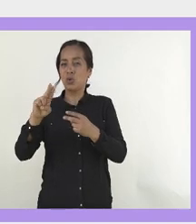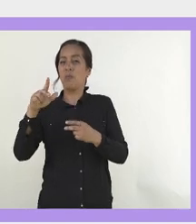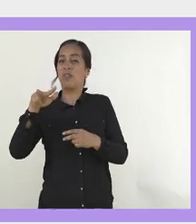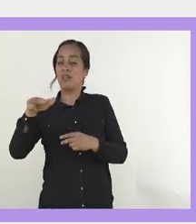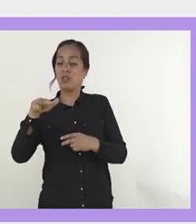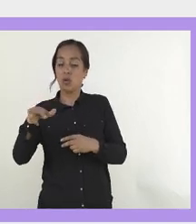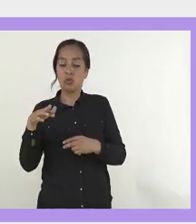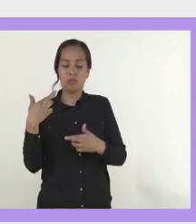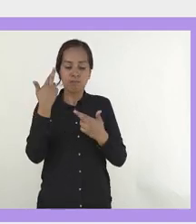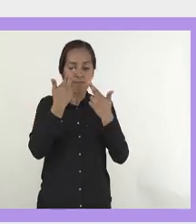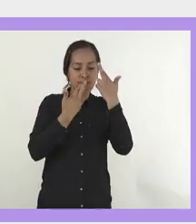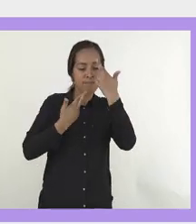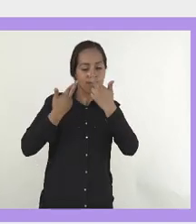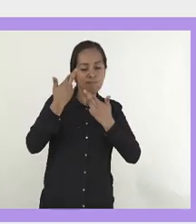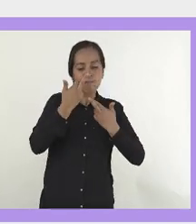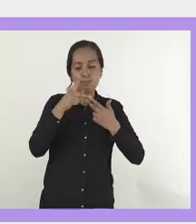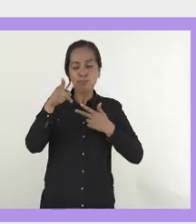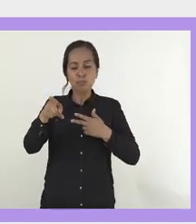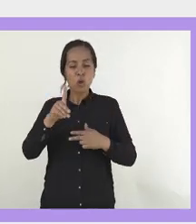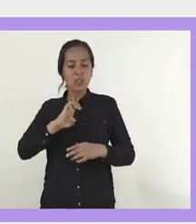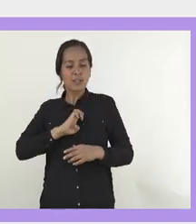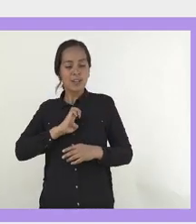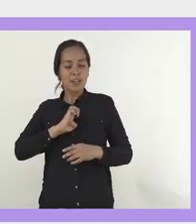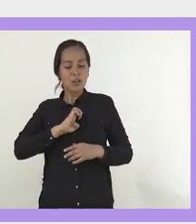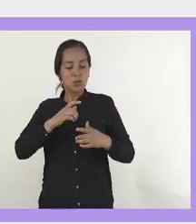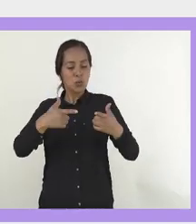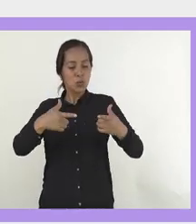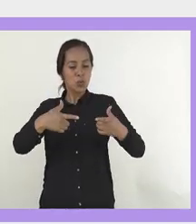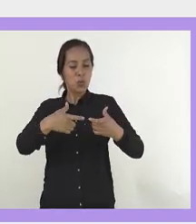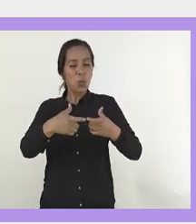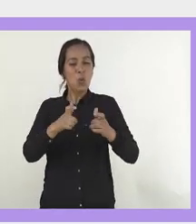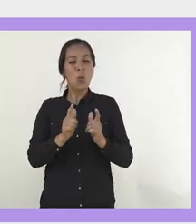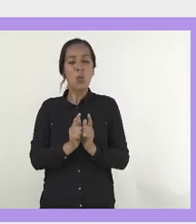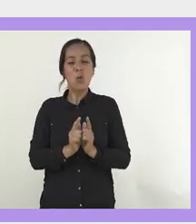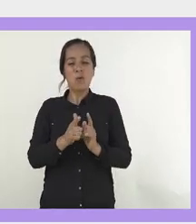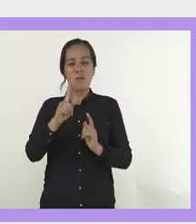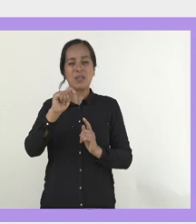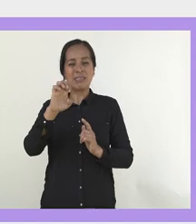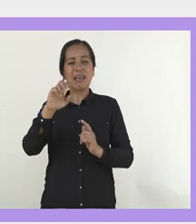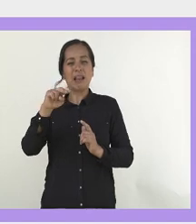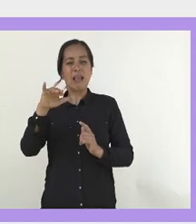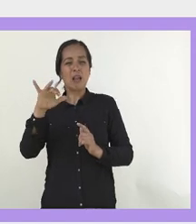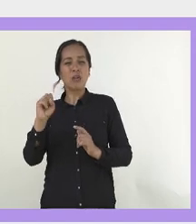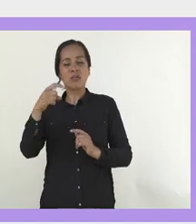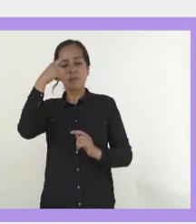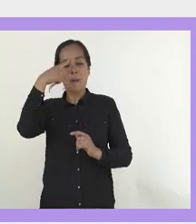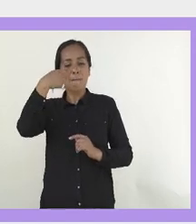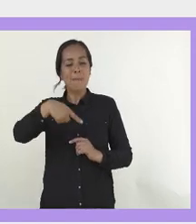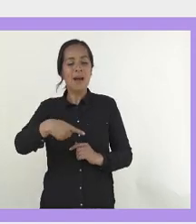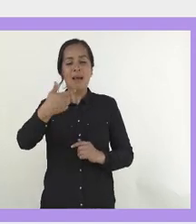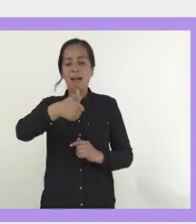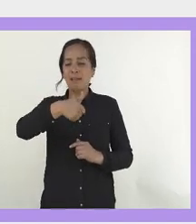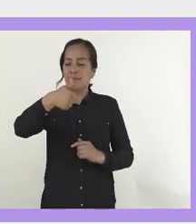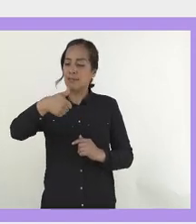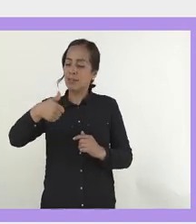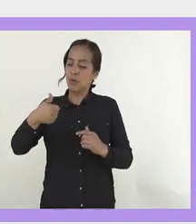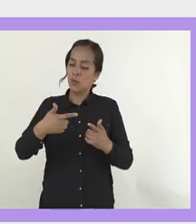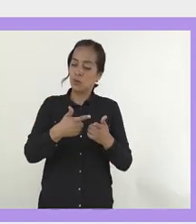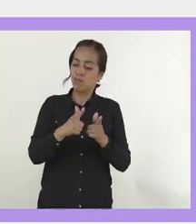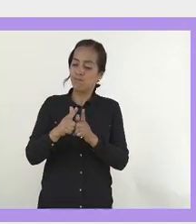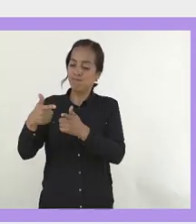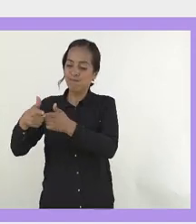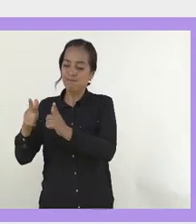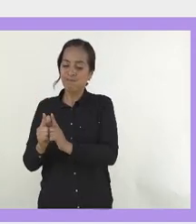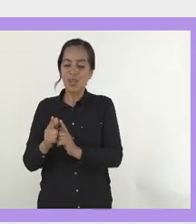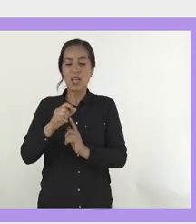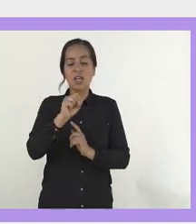analizados por los cuerpos técnicos tenemos ya estructuradas de los cuerpos técnicos para cada una de las elecciones y entre